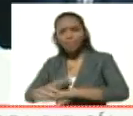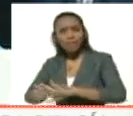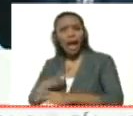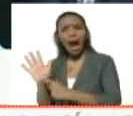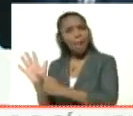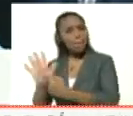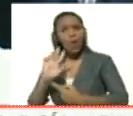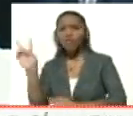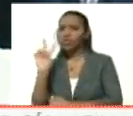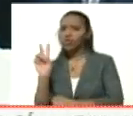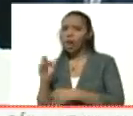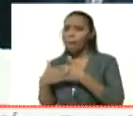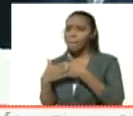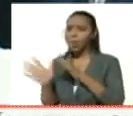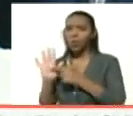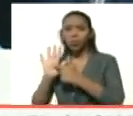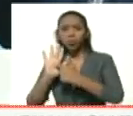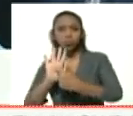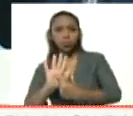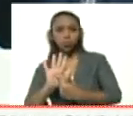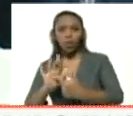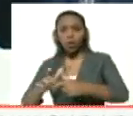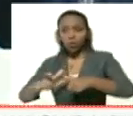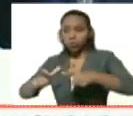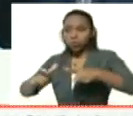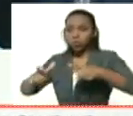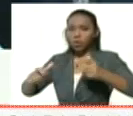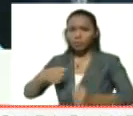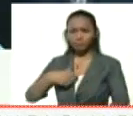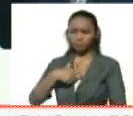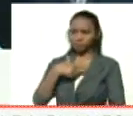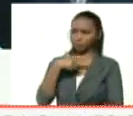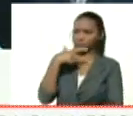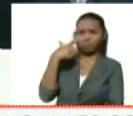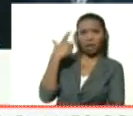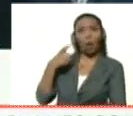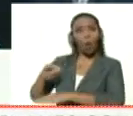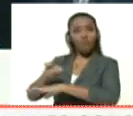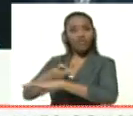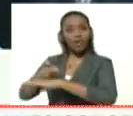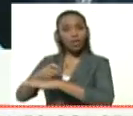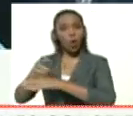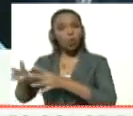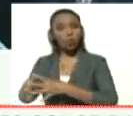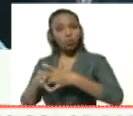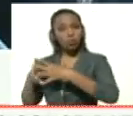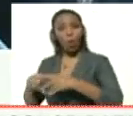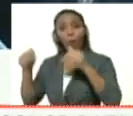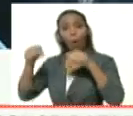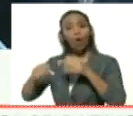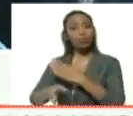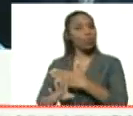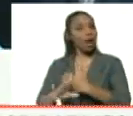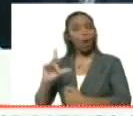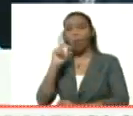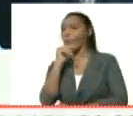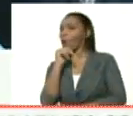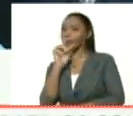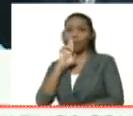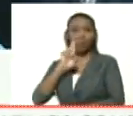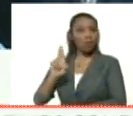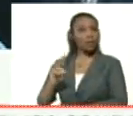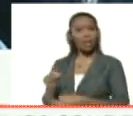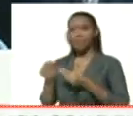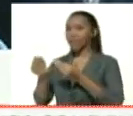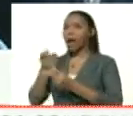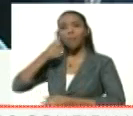Venezuela deja al descubierto y acrecienta la vergüenza del gobierno norteamericano que todavía hoy no tiene respuestas para dar